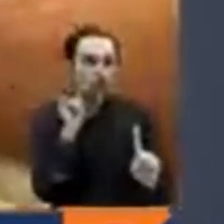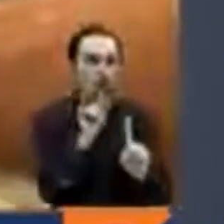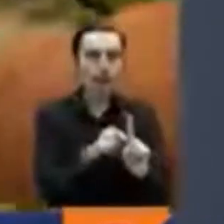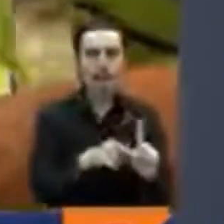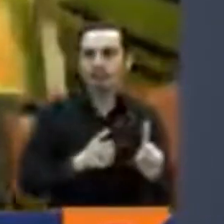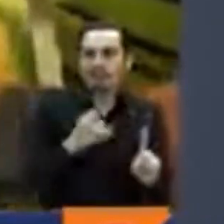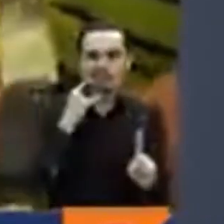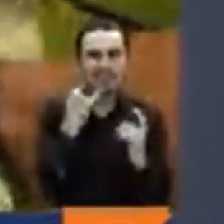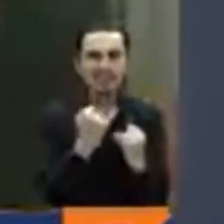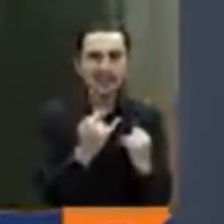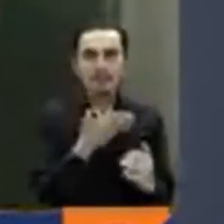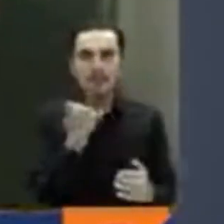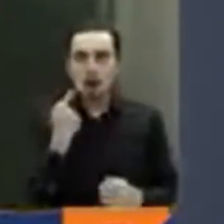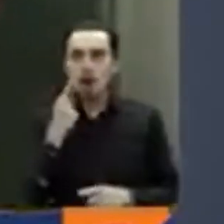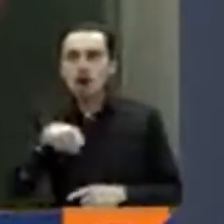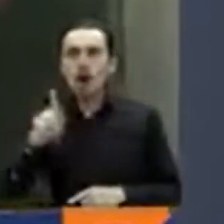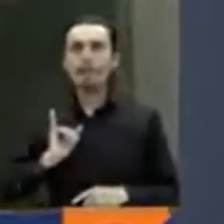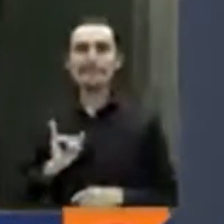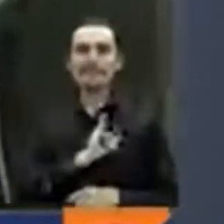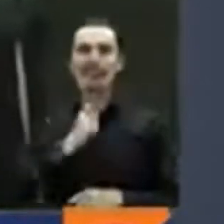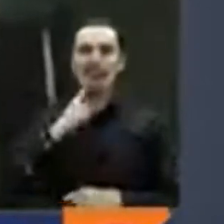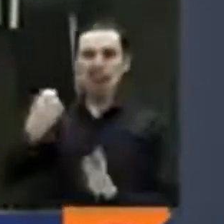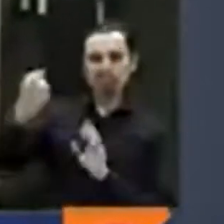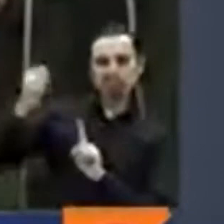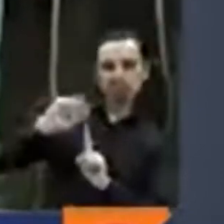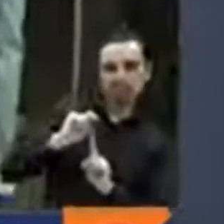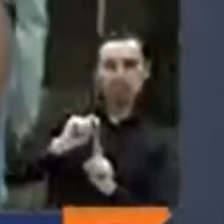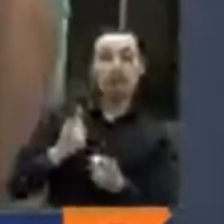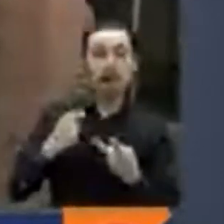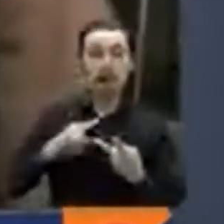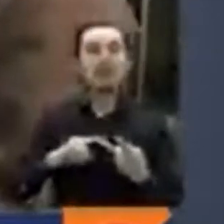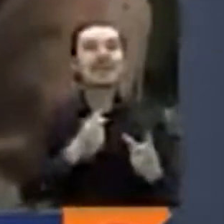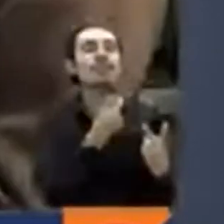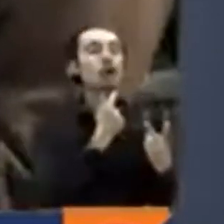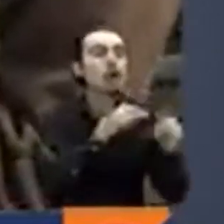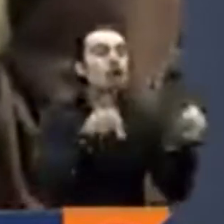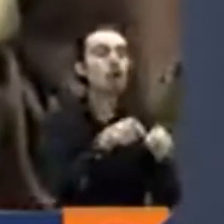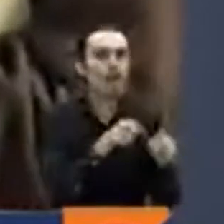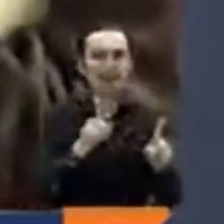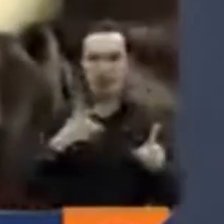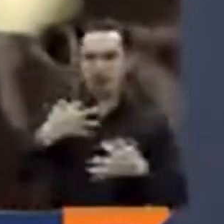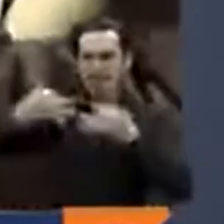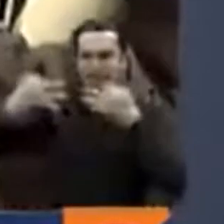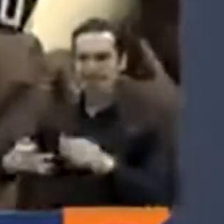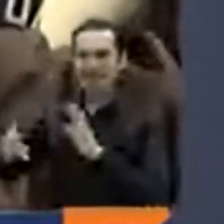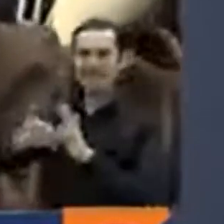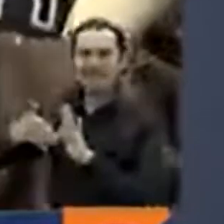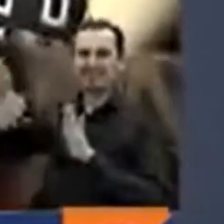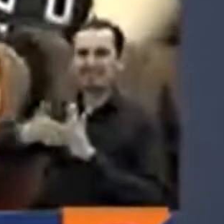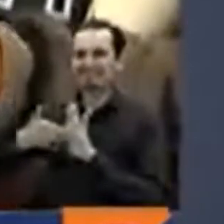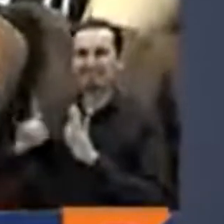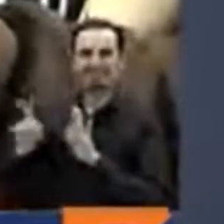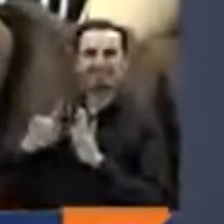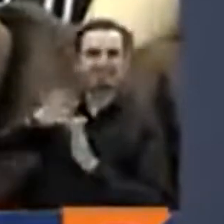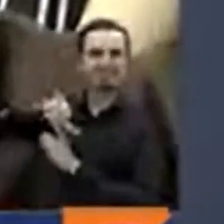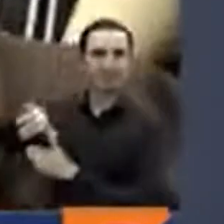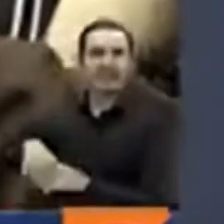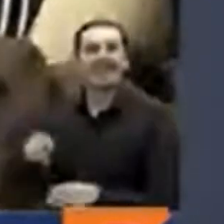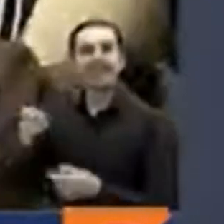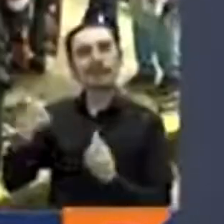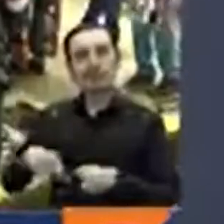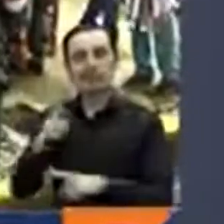en suministrarlos al sector privado e incluso a droguerías, pero no a las entidades oficiales, por lo que se ven afectados los